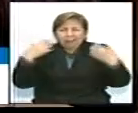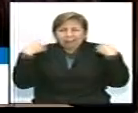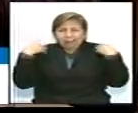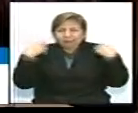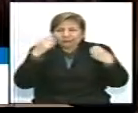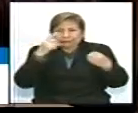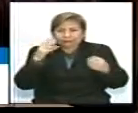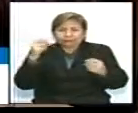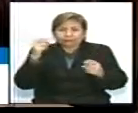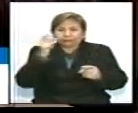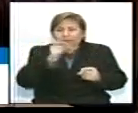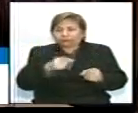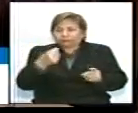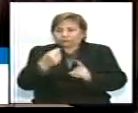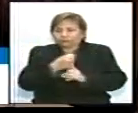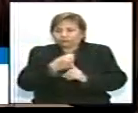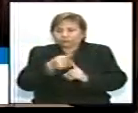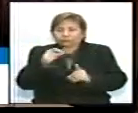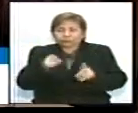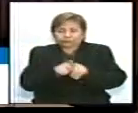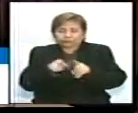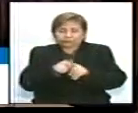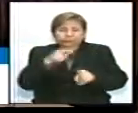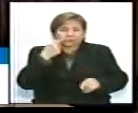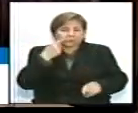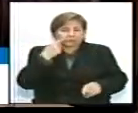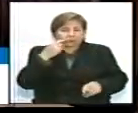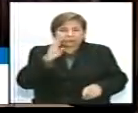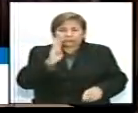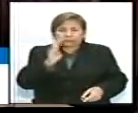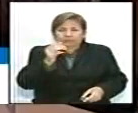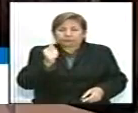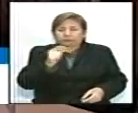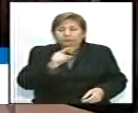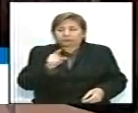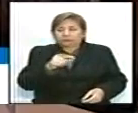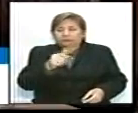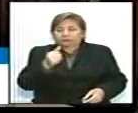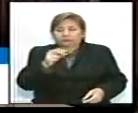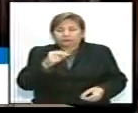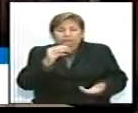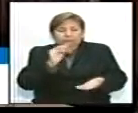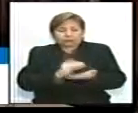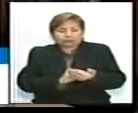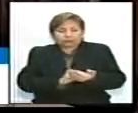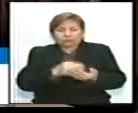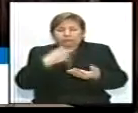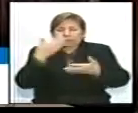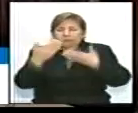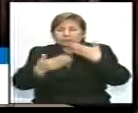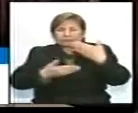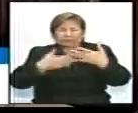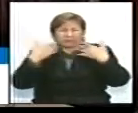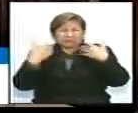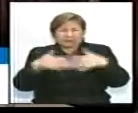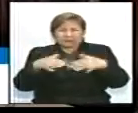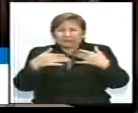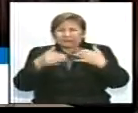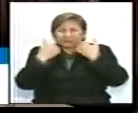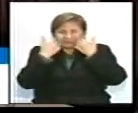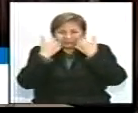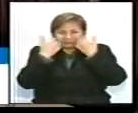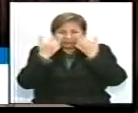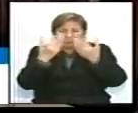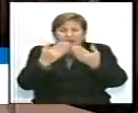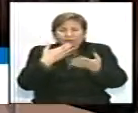una víctima de este mismo señor Bazán. Una víctima que me ha contado hechos execrables que